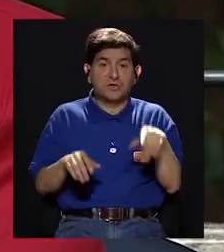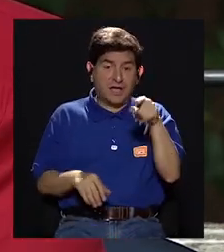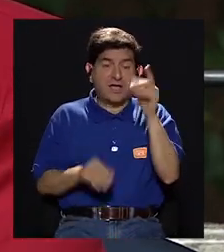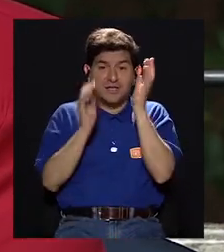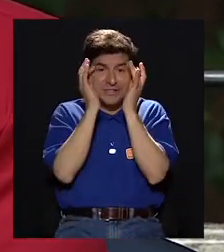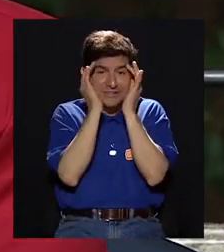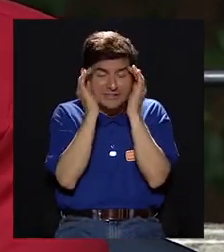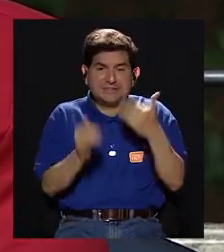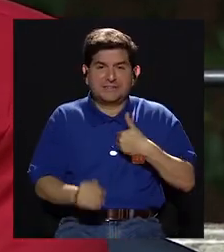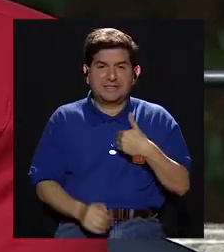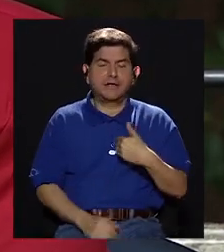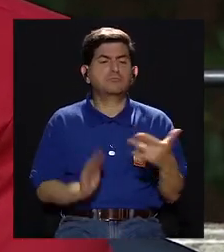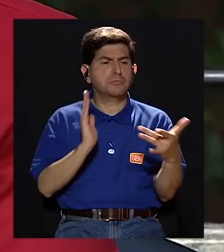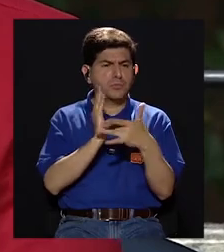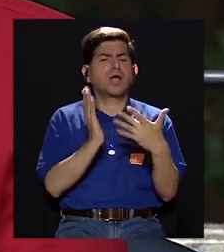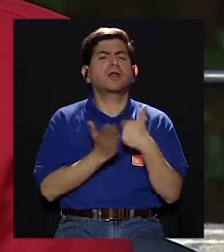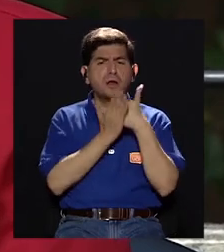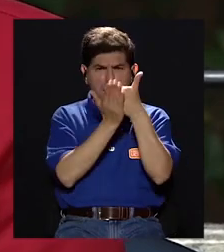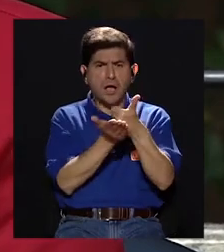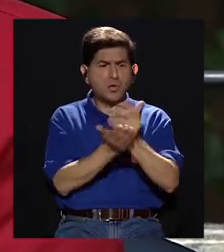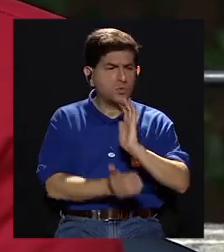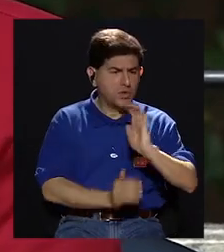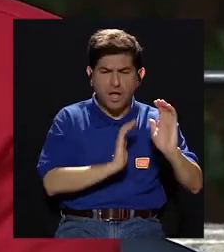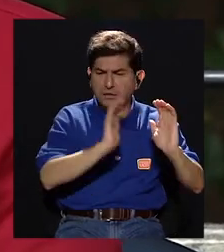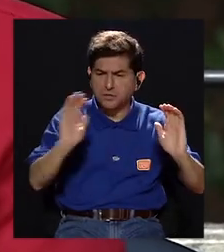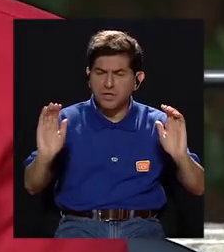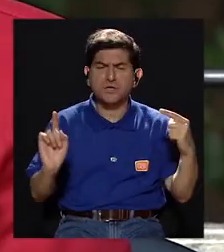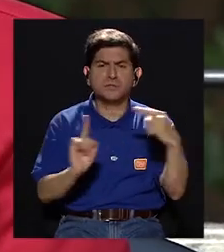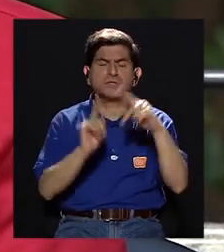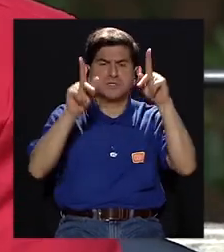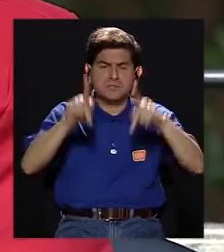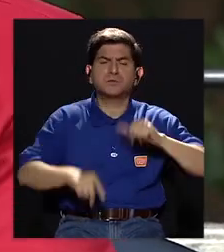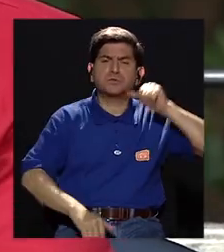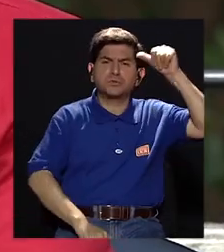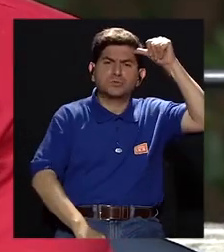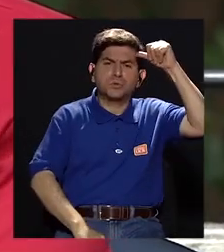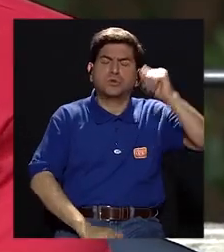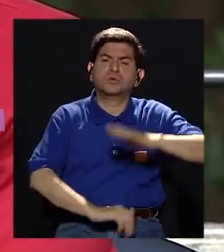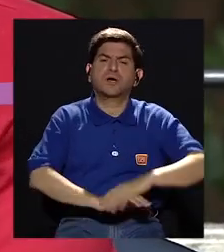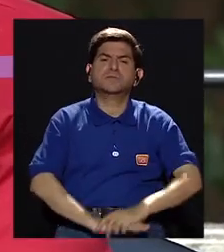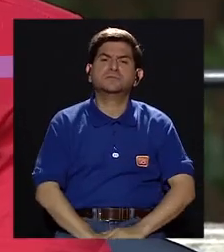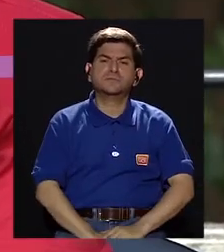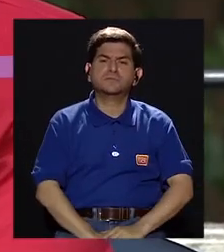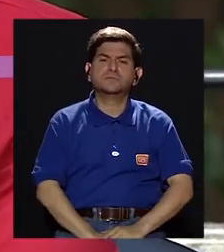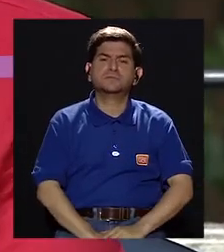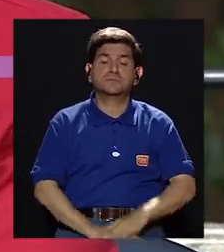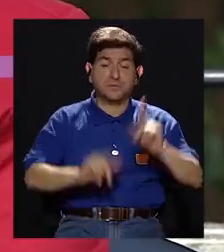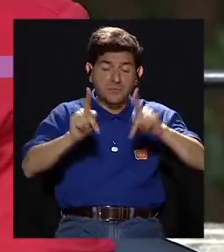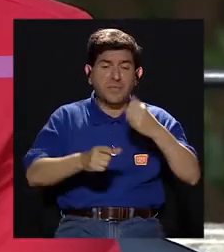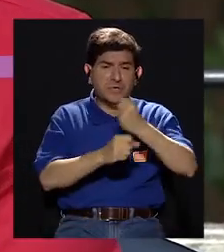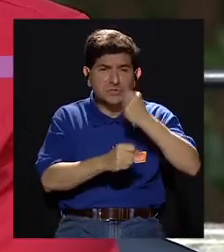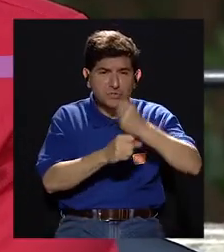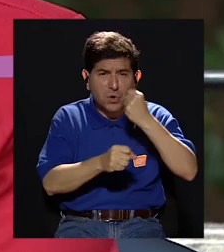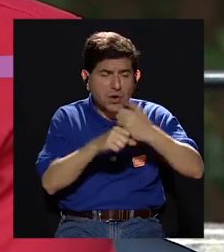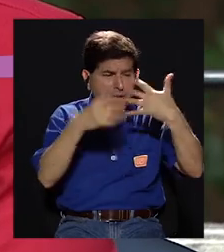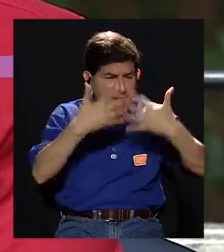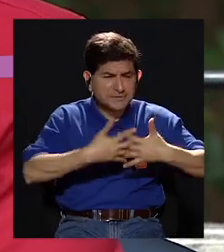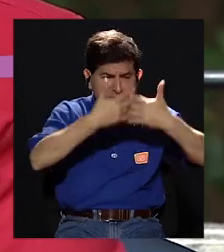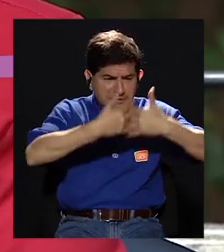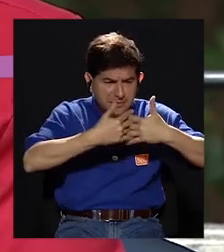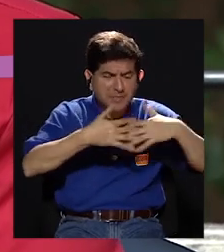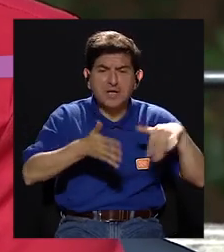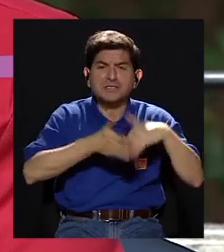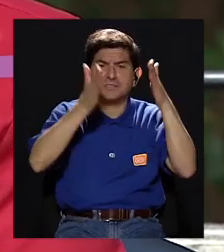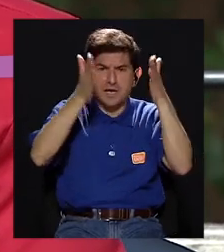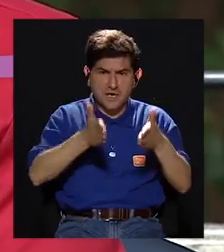la ansiedad que están manifestando. Entonces, esta técnica puede ayudar desde niños hasta personas adultas, personas que trabajan